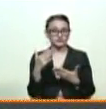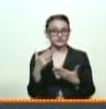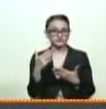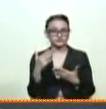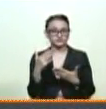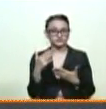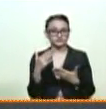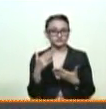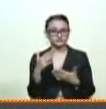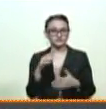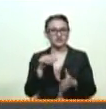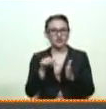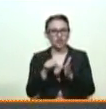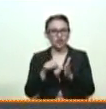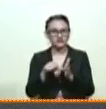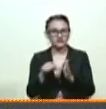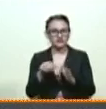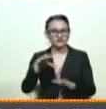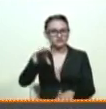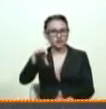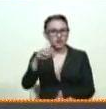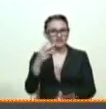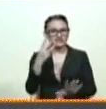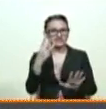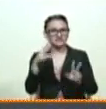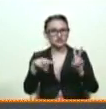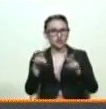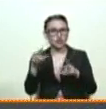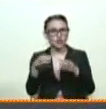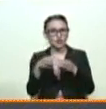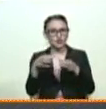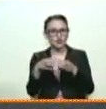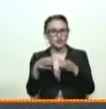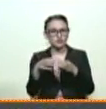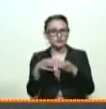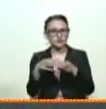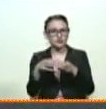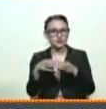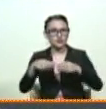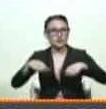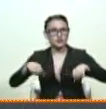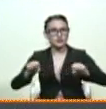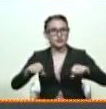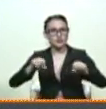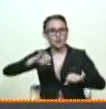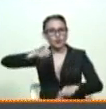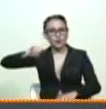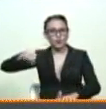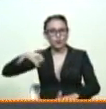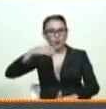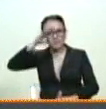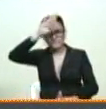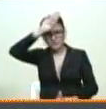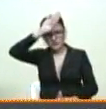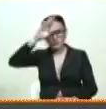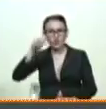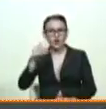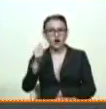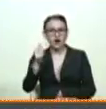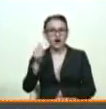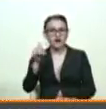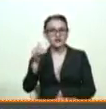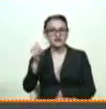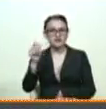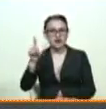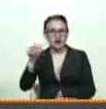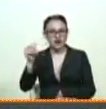específicamente en la sede del 312 Grupo de Caballería Motorizado Juan Pablo Ayala.